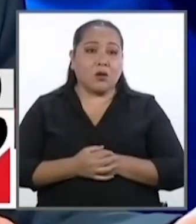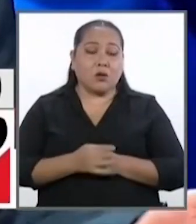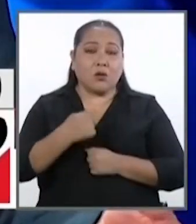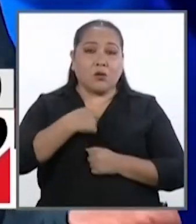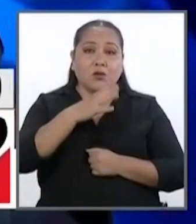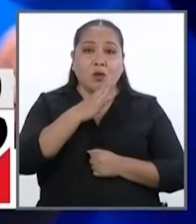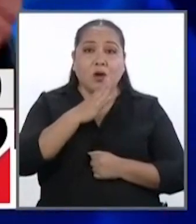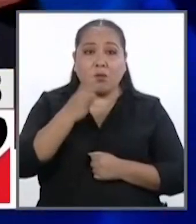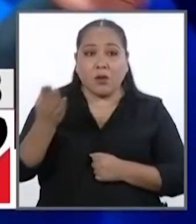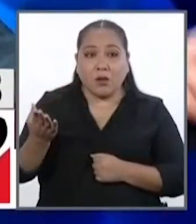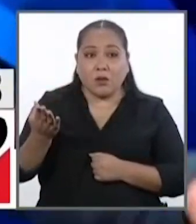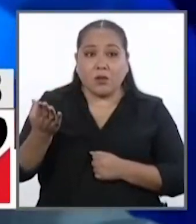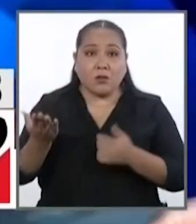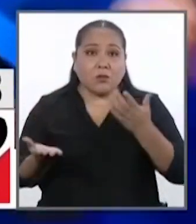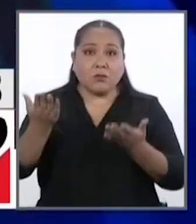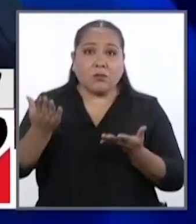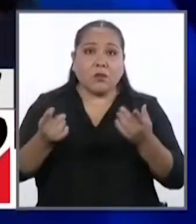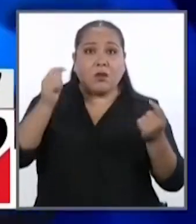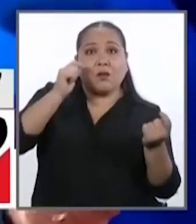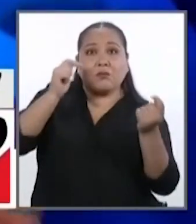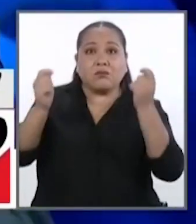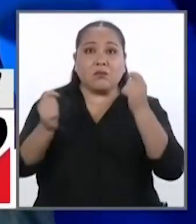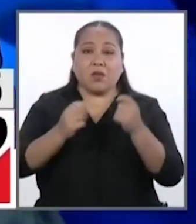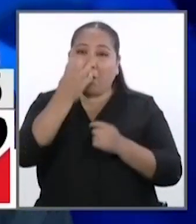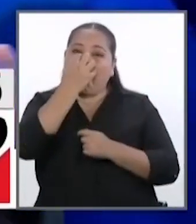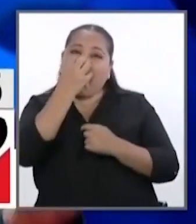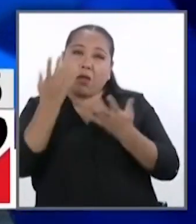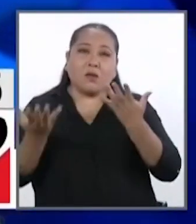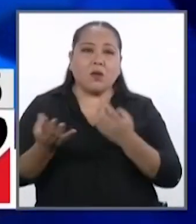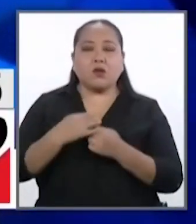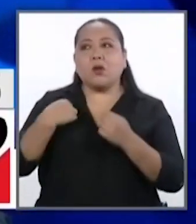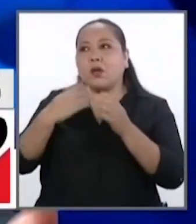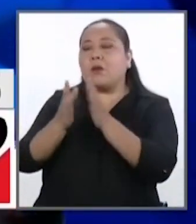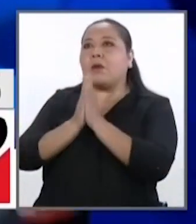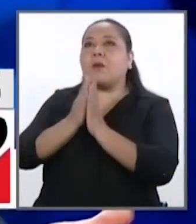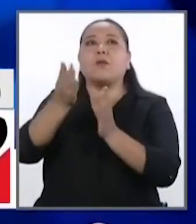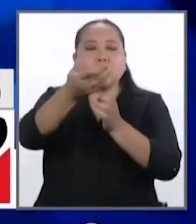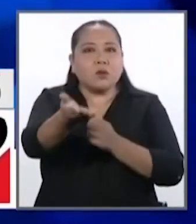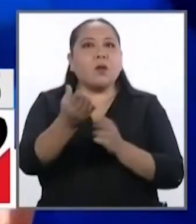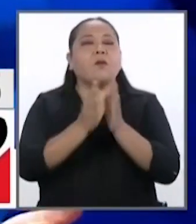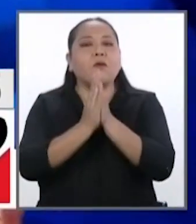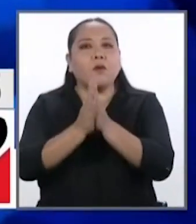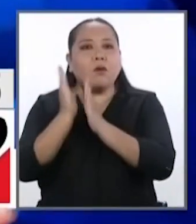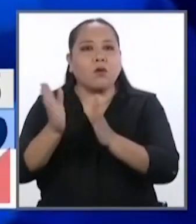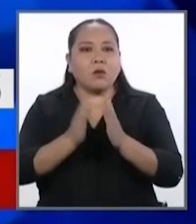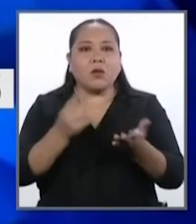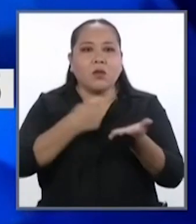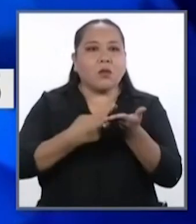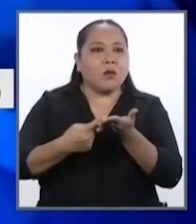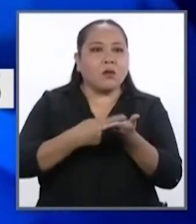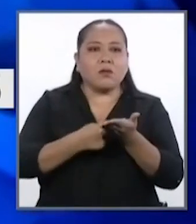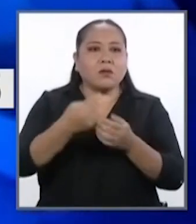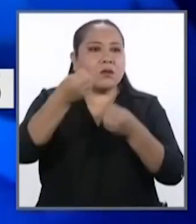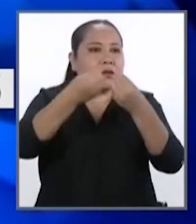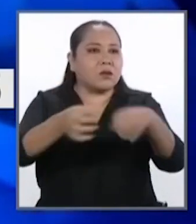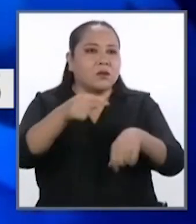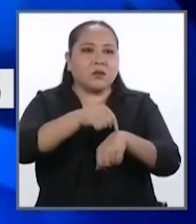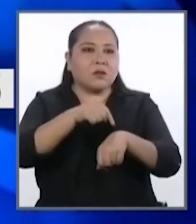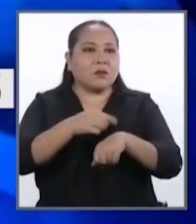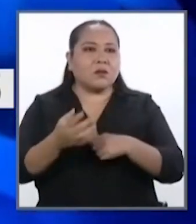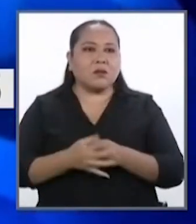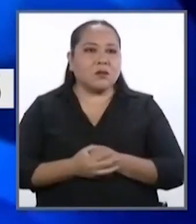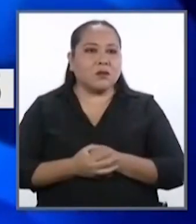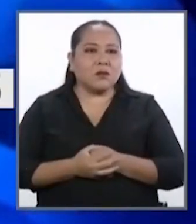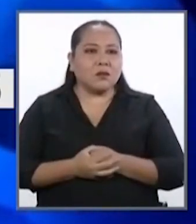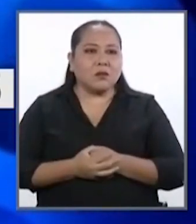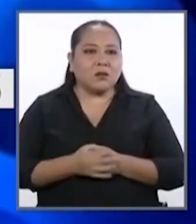cuando yo estaba hablando, estaba haciendo payasadas. Entonces yo le pido que usted ponga orden, porque si no el debate... Se me está acabando el tiempo. Pase. No,